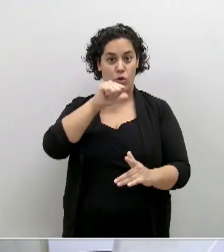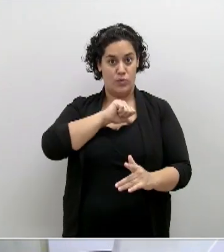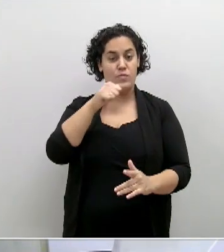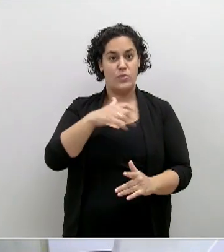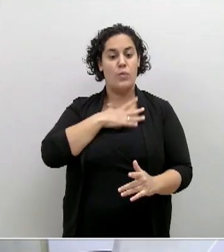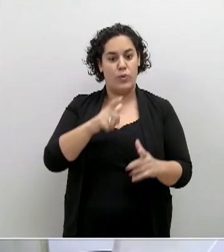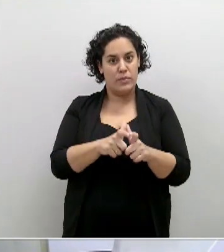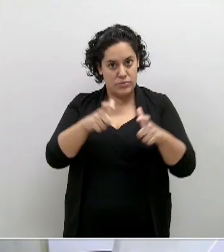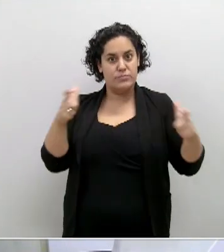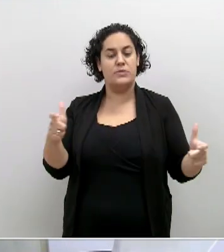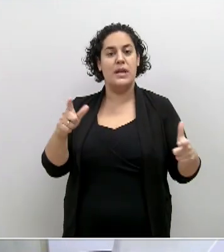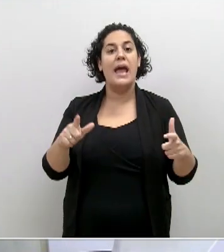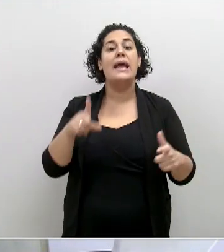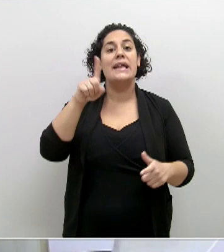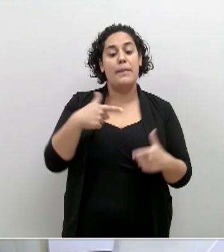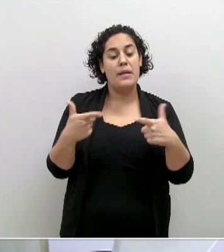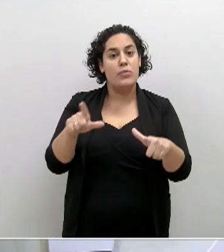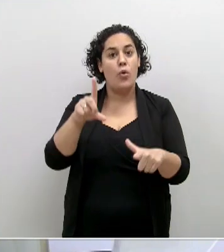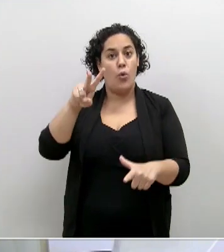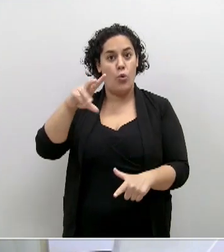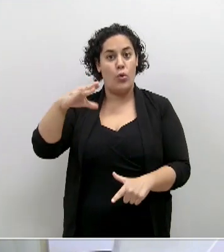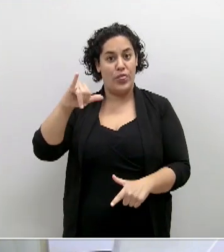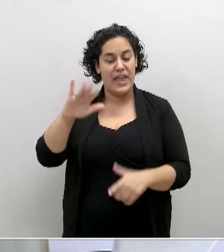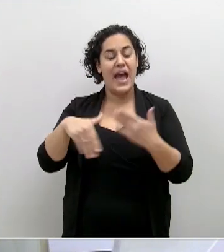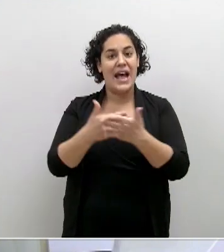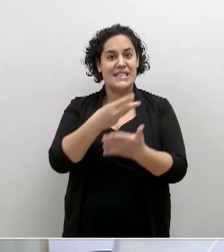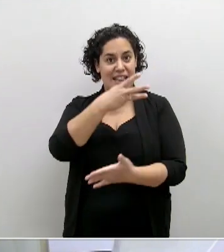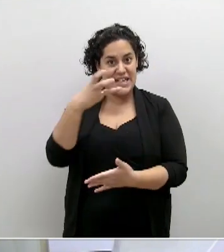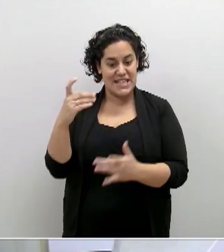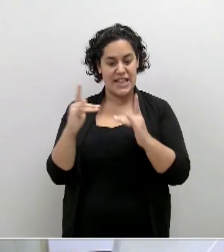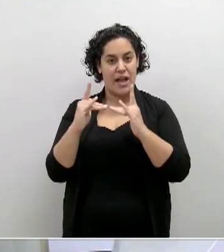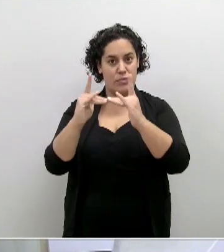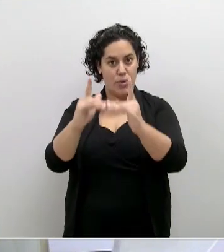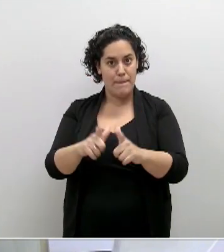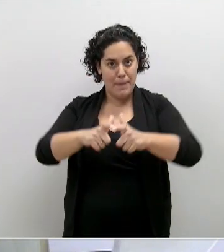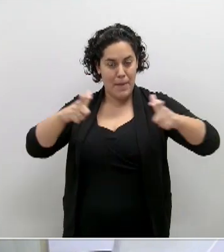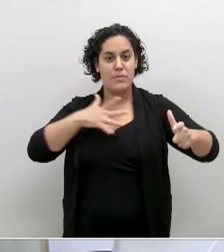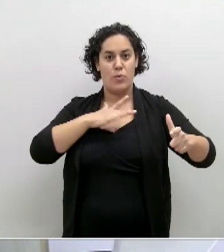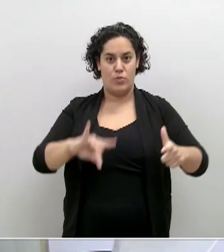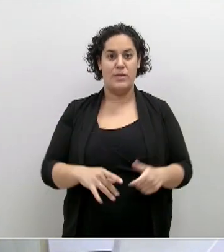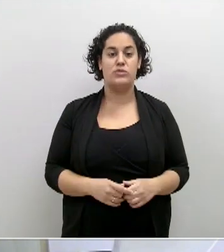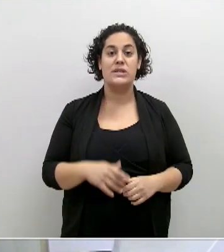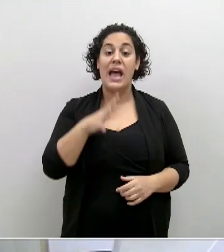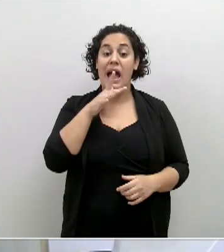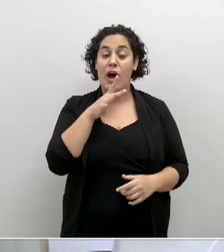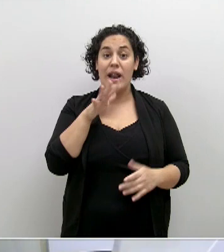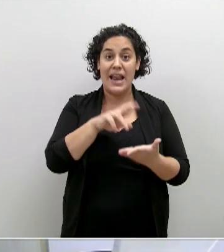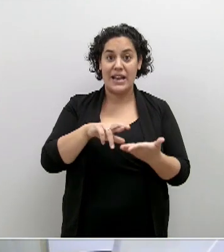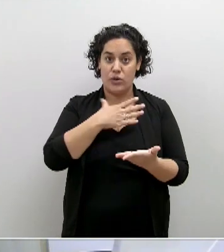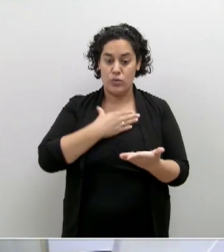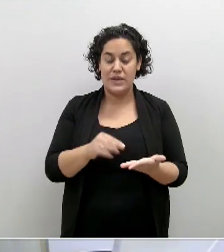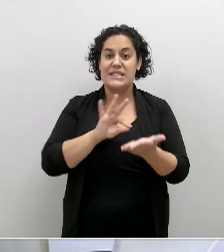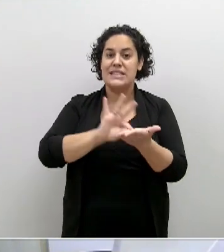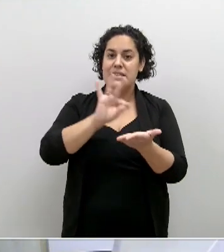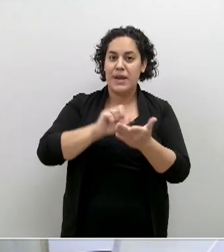de UCI, llegando hasta las 350 camas de UCI. La situación actual en la región, según información que proporciona el